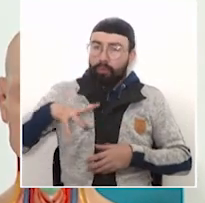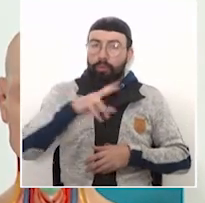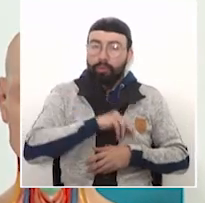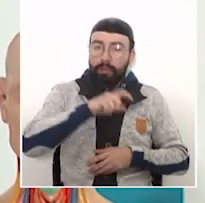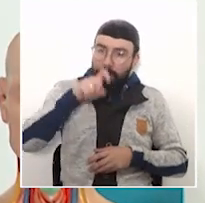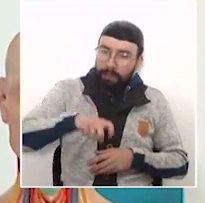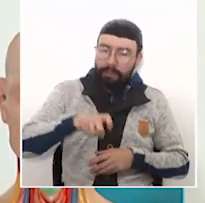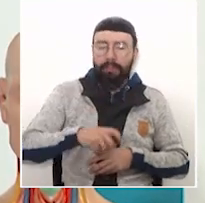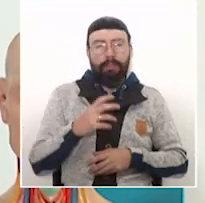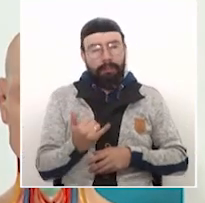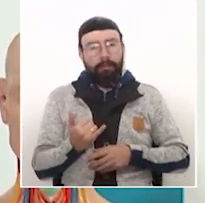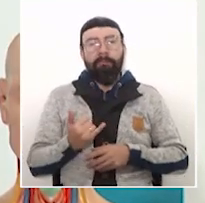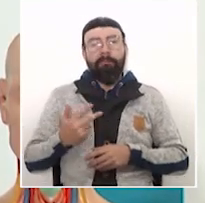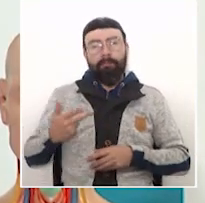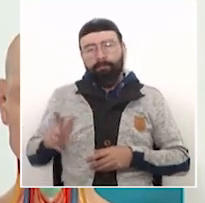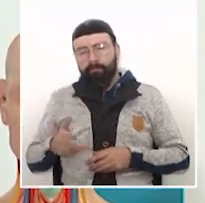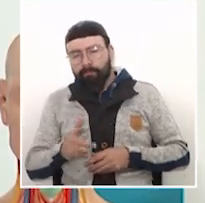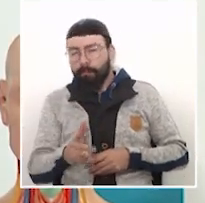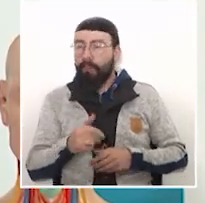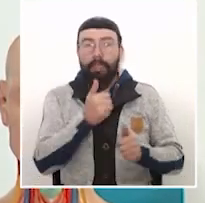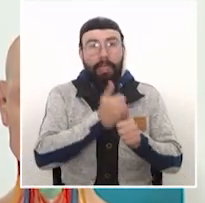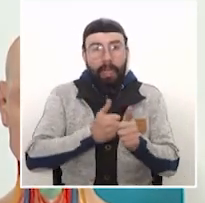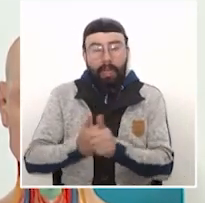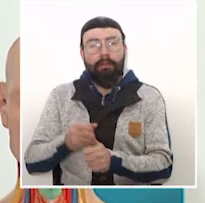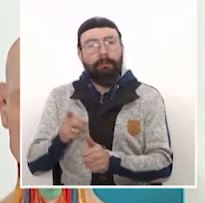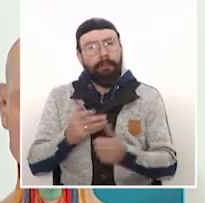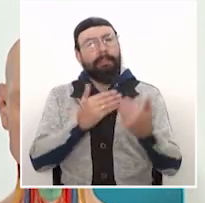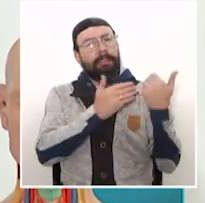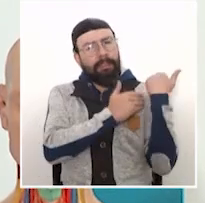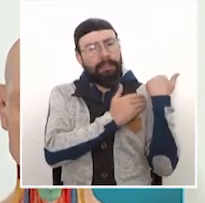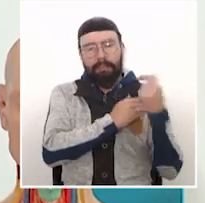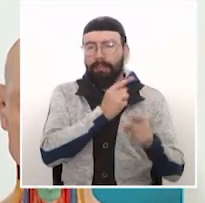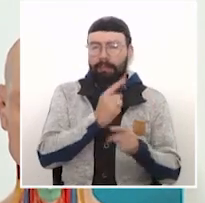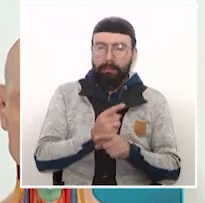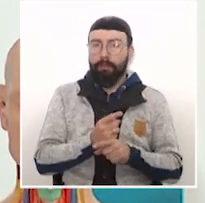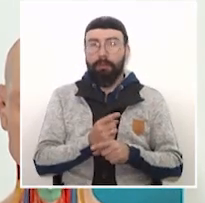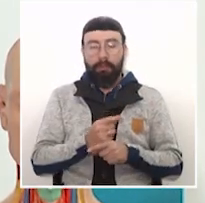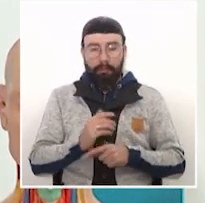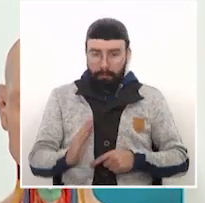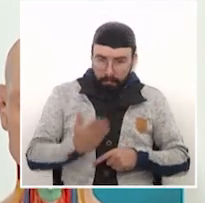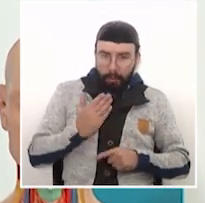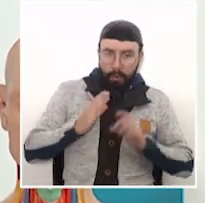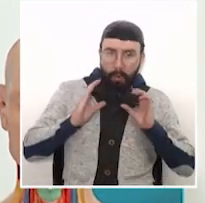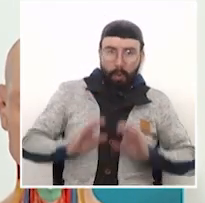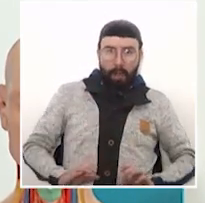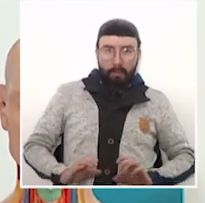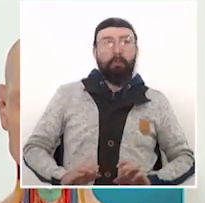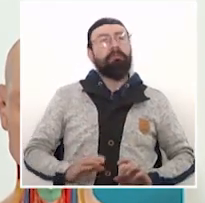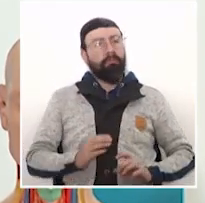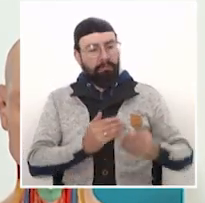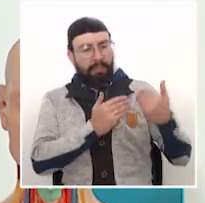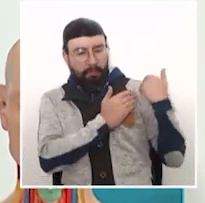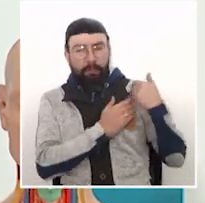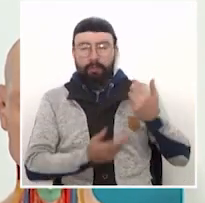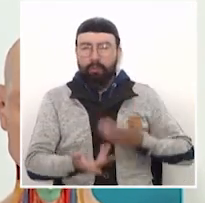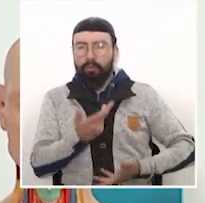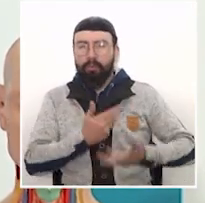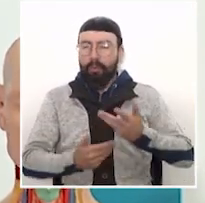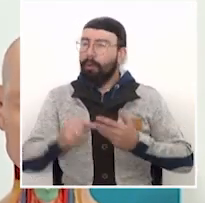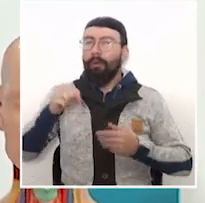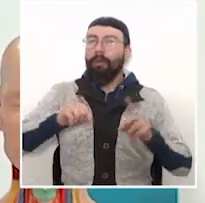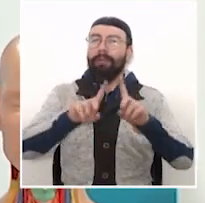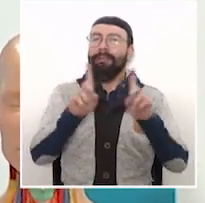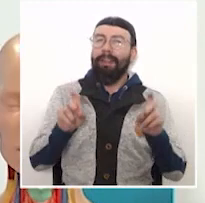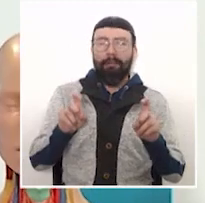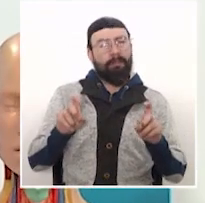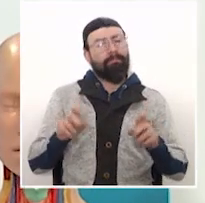caminar, que cada uno se debe hacer responsable de ella, así como lo hacemos desde nuestra parte física. Y hoy vamos a hablar acerca del buen vivir,